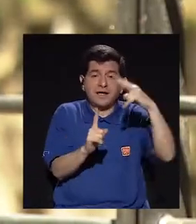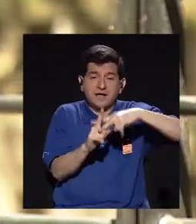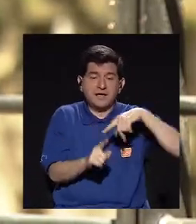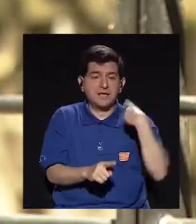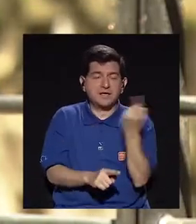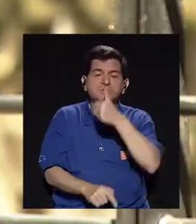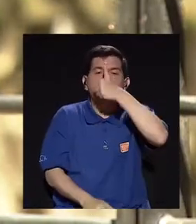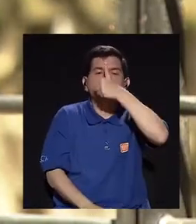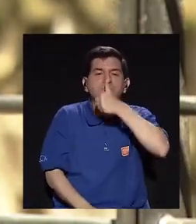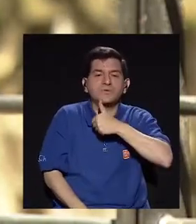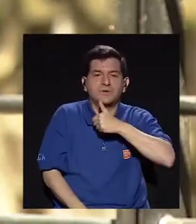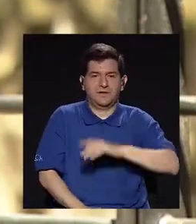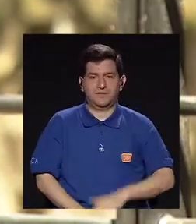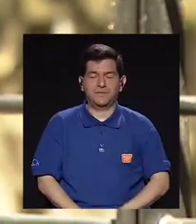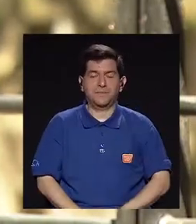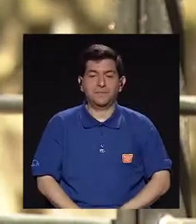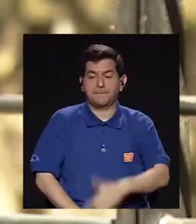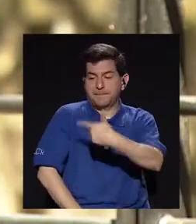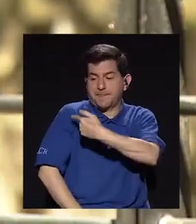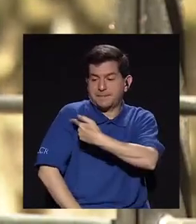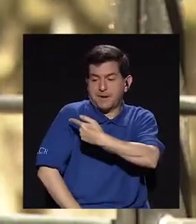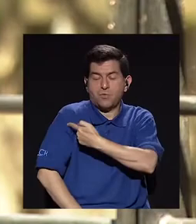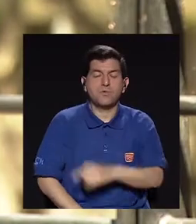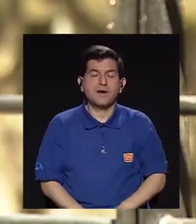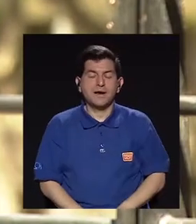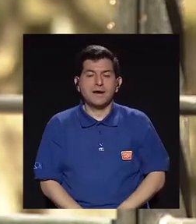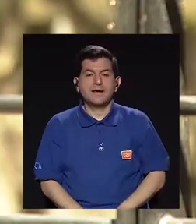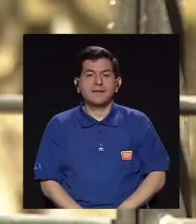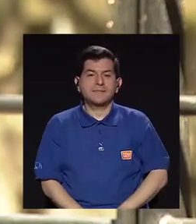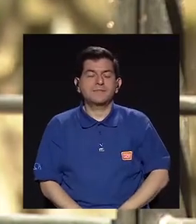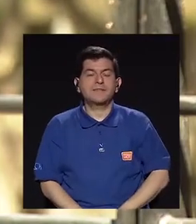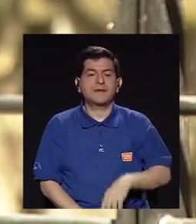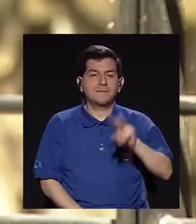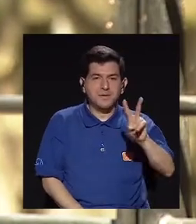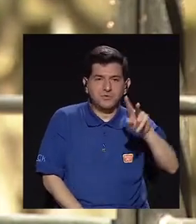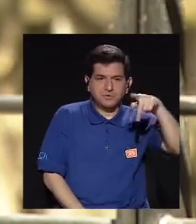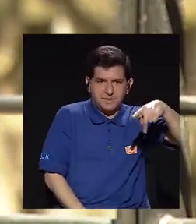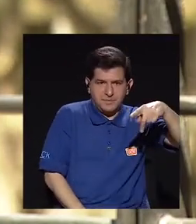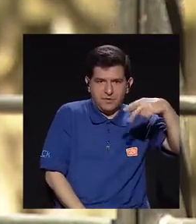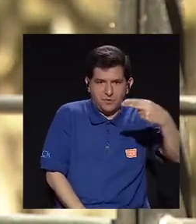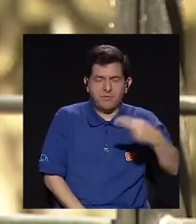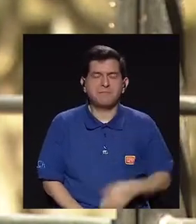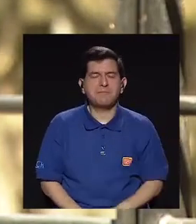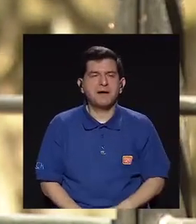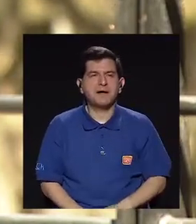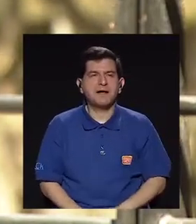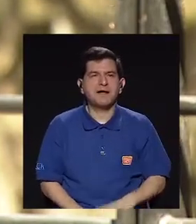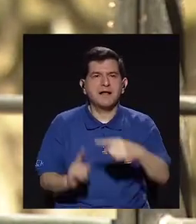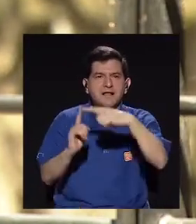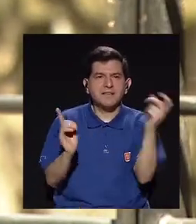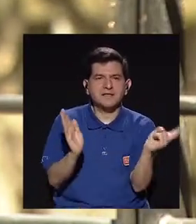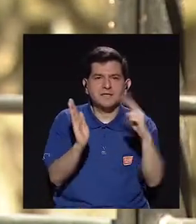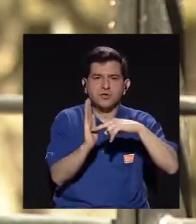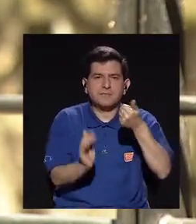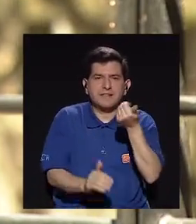se aplica solamente a nivel privado. La vacuna del papiloma, si todo bien, se incluiría a partir del año